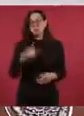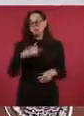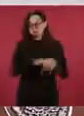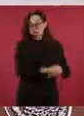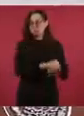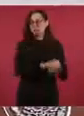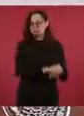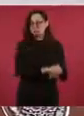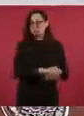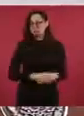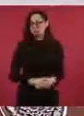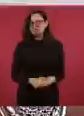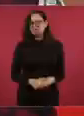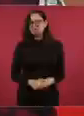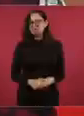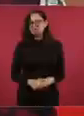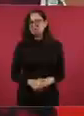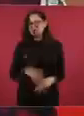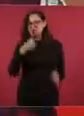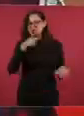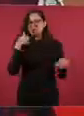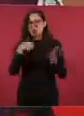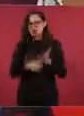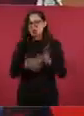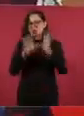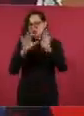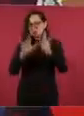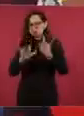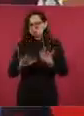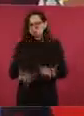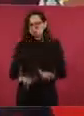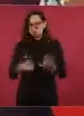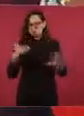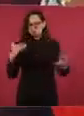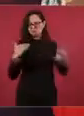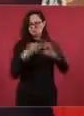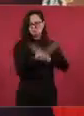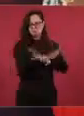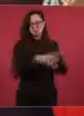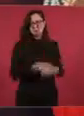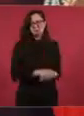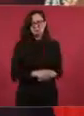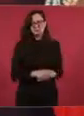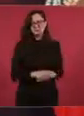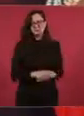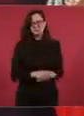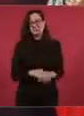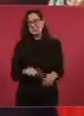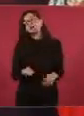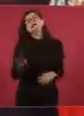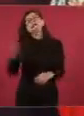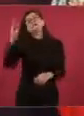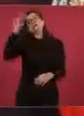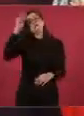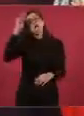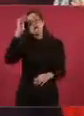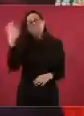porque pienso que no le están informando bien